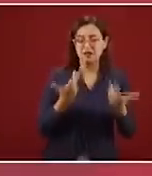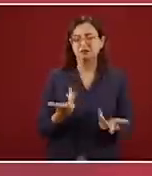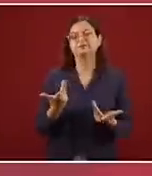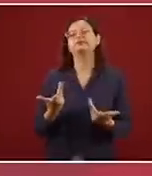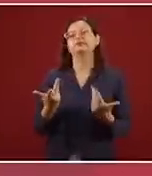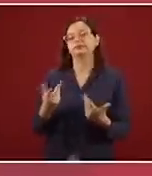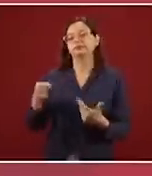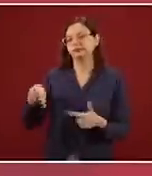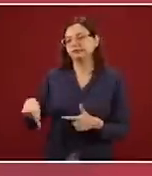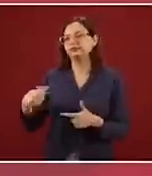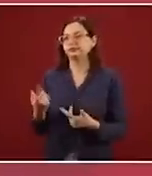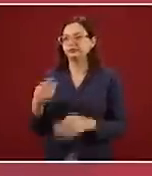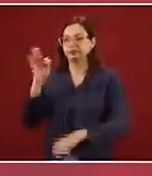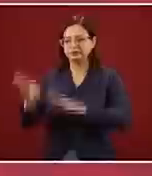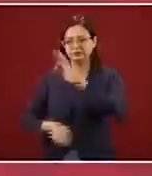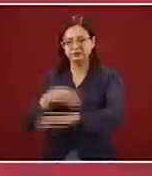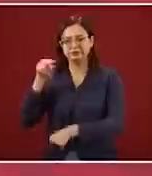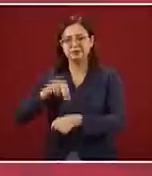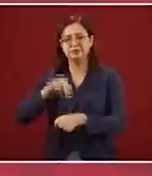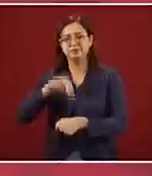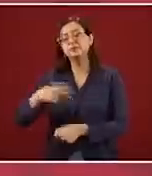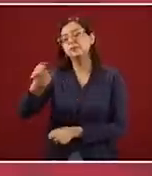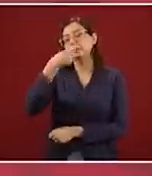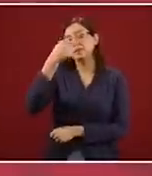y medicamentos gratuitos,